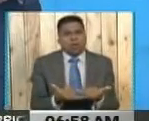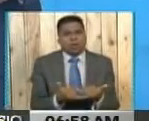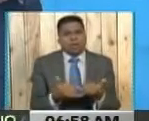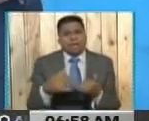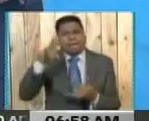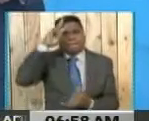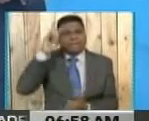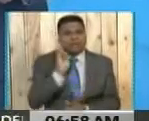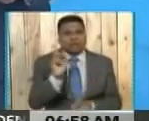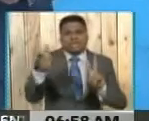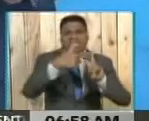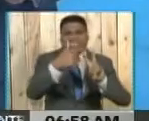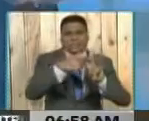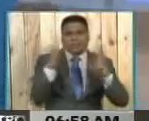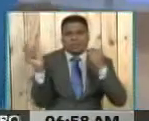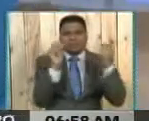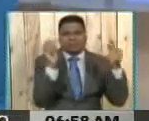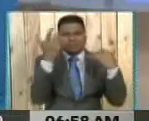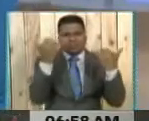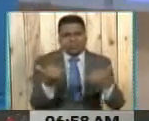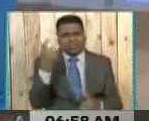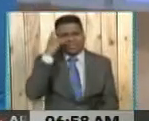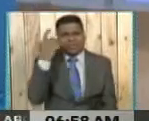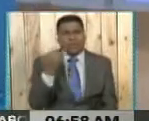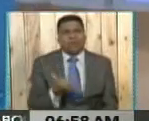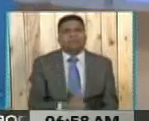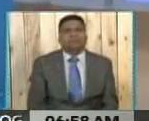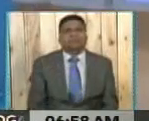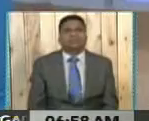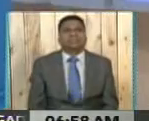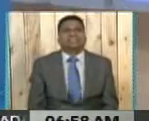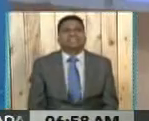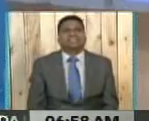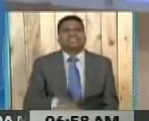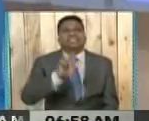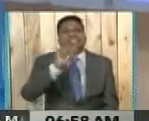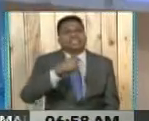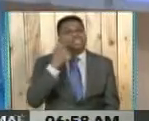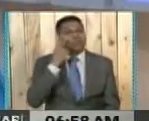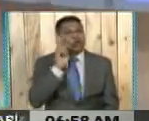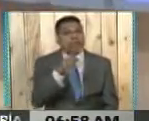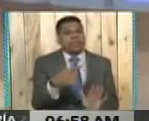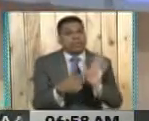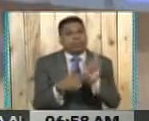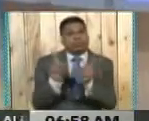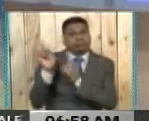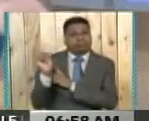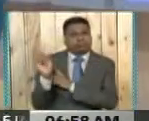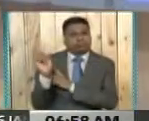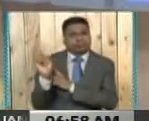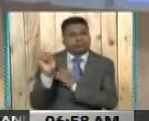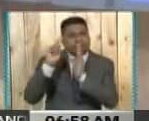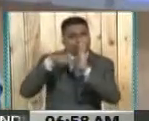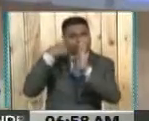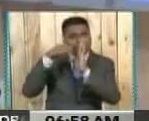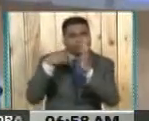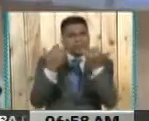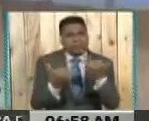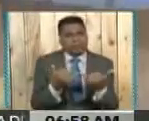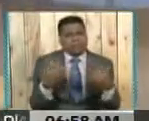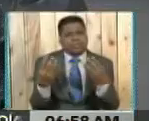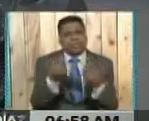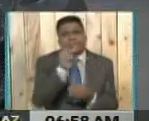entrevistado del día en la pauta de hoy. Así es, José Manuel, ahí lo veíamos. Héctor Elimondia es quien nos acompaña en